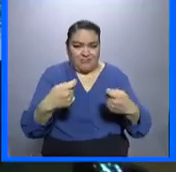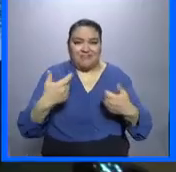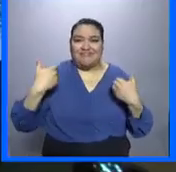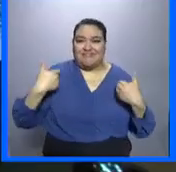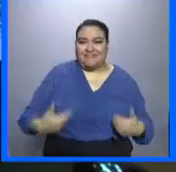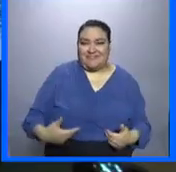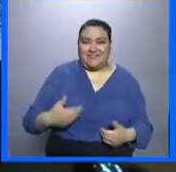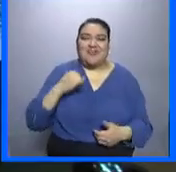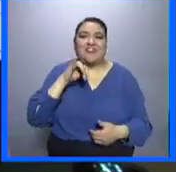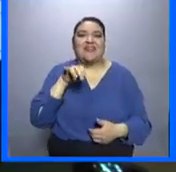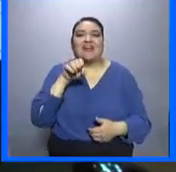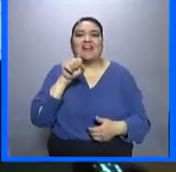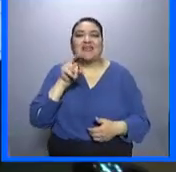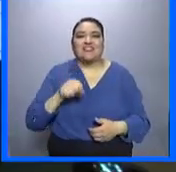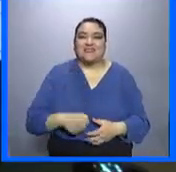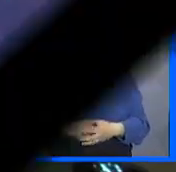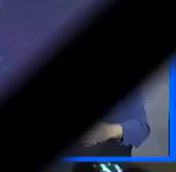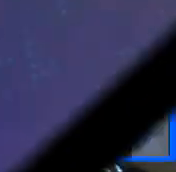TV, Jesús Daza.